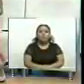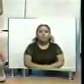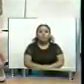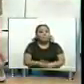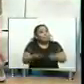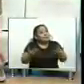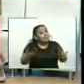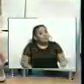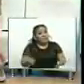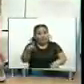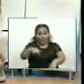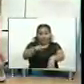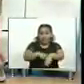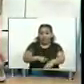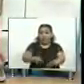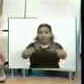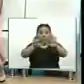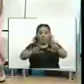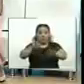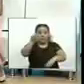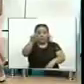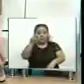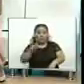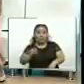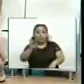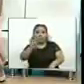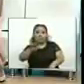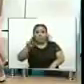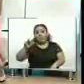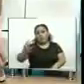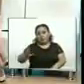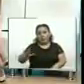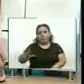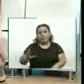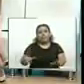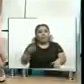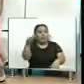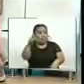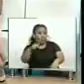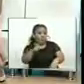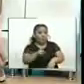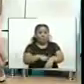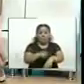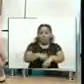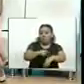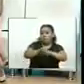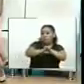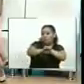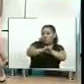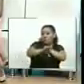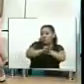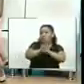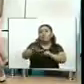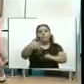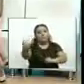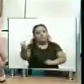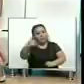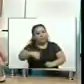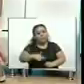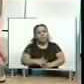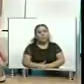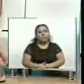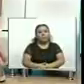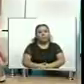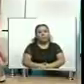Y, bueno, son las 8 de la noche con 53 minutos y a esta hora nos iremos a otra pausa comercial y ya regresamos.